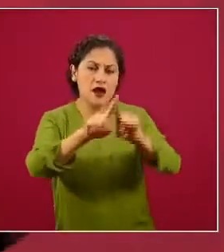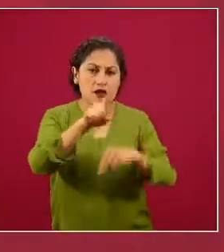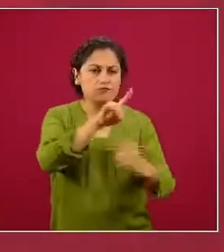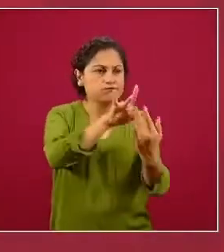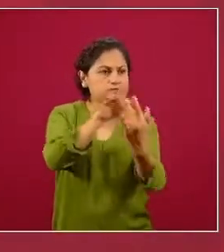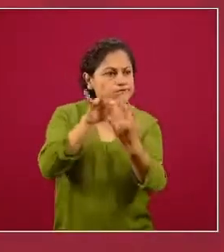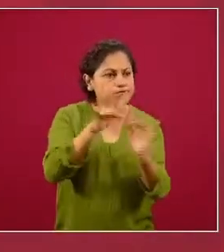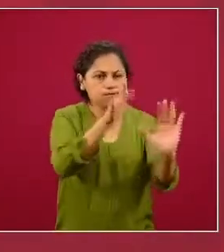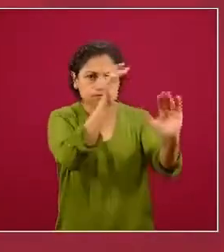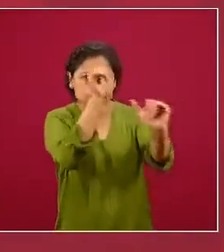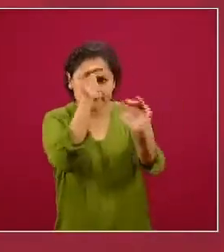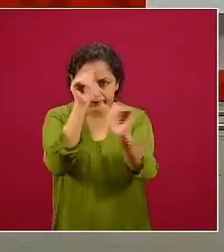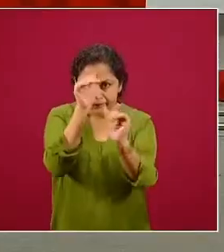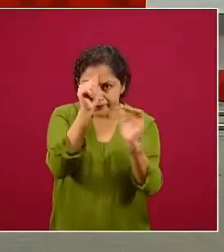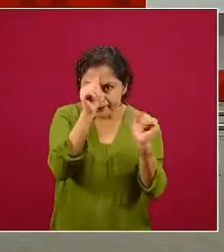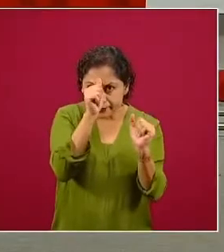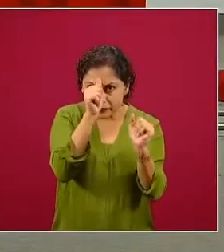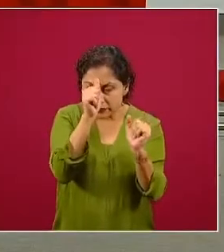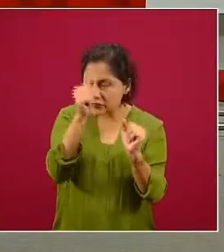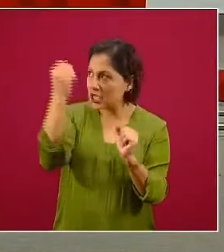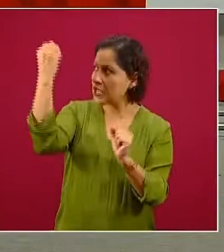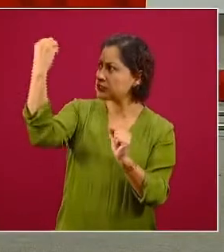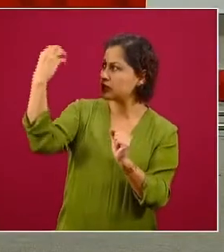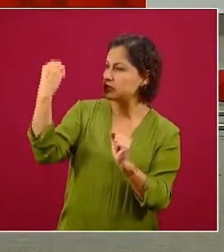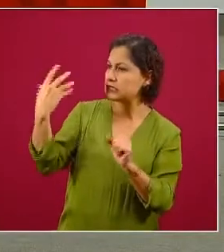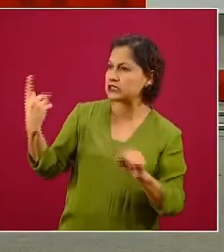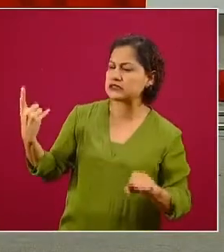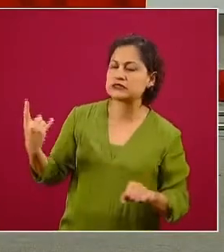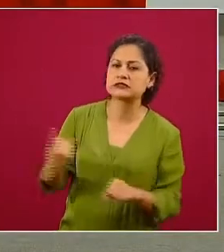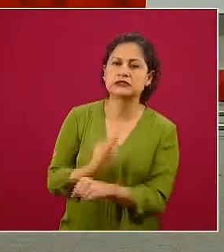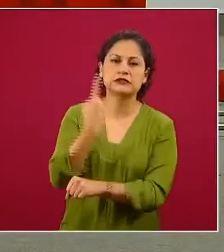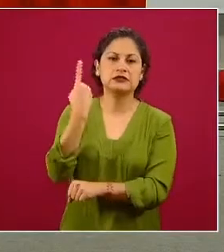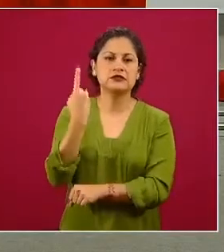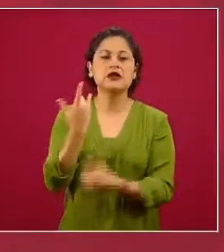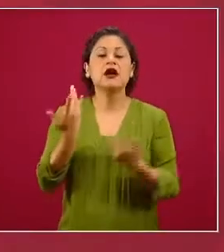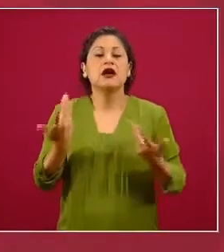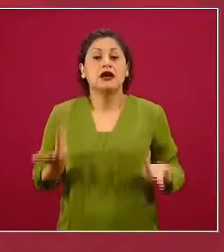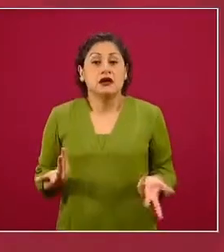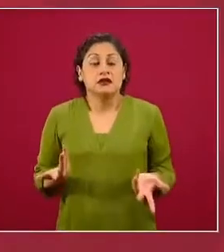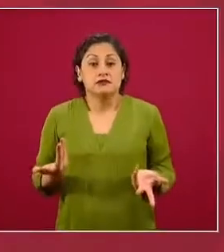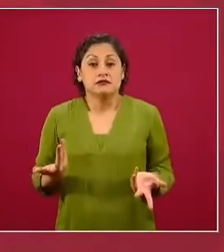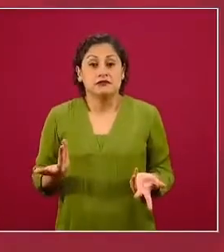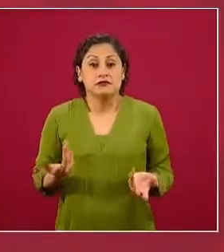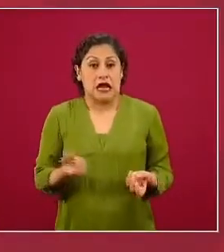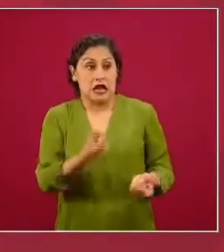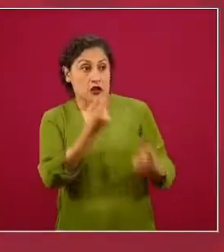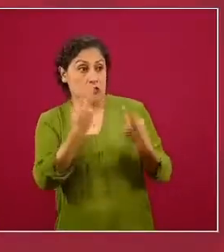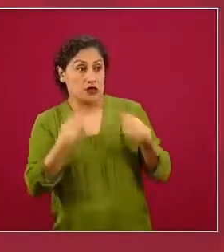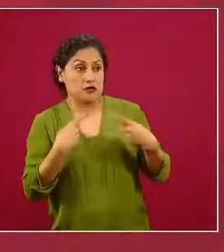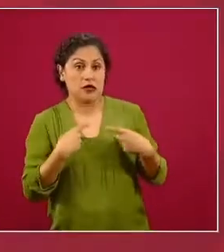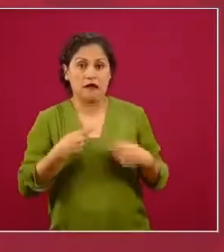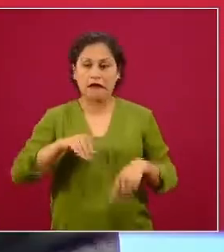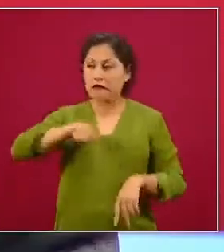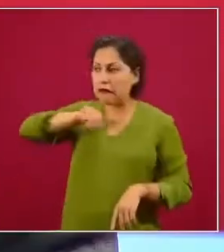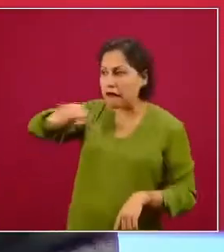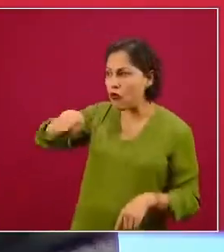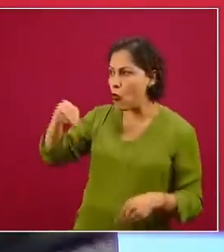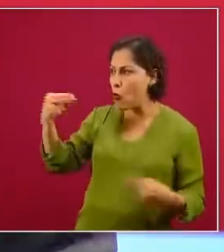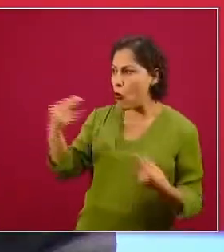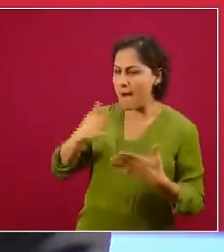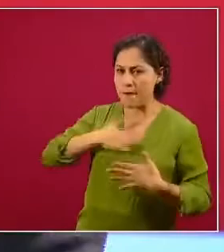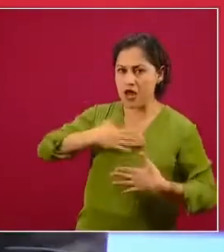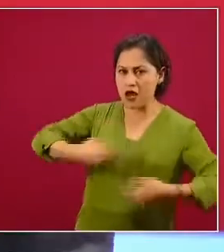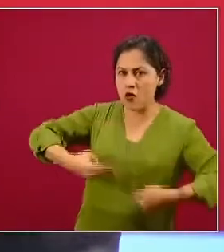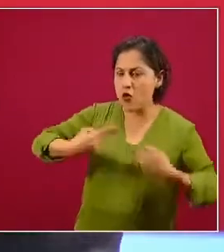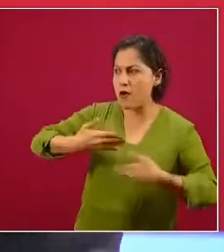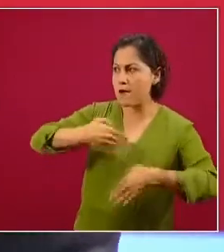una fuerte presión de los sectores económicos que les dicen: yo ya quiero abrir mi empresa, mi negocio, lo que sea. Y